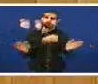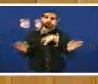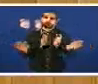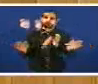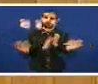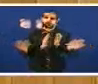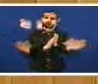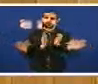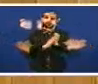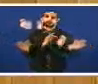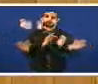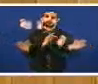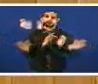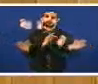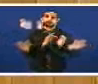aseitado